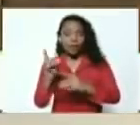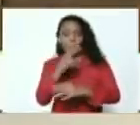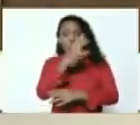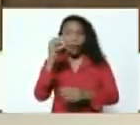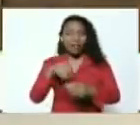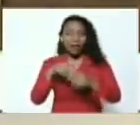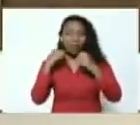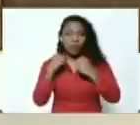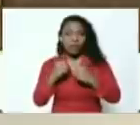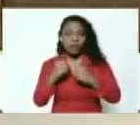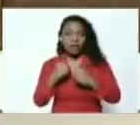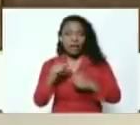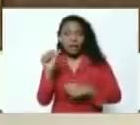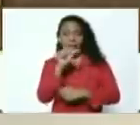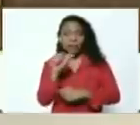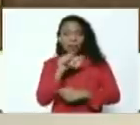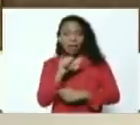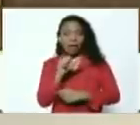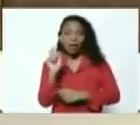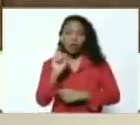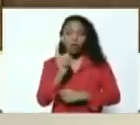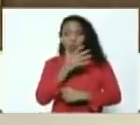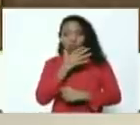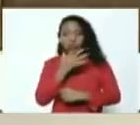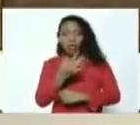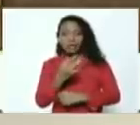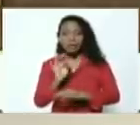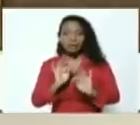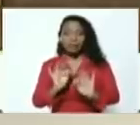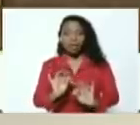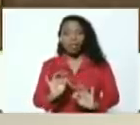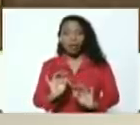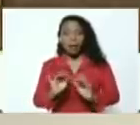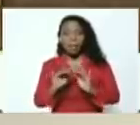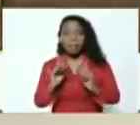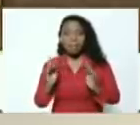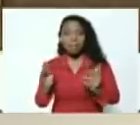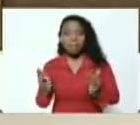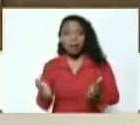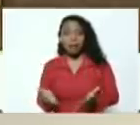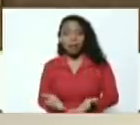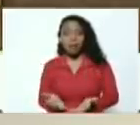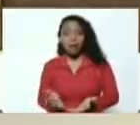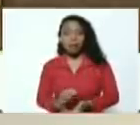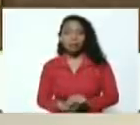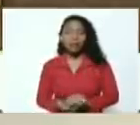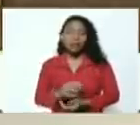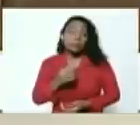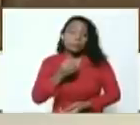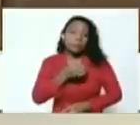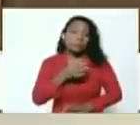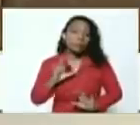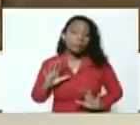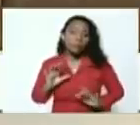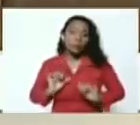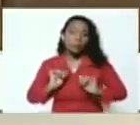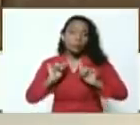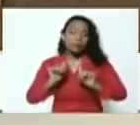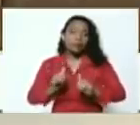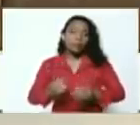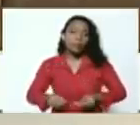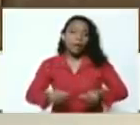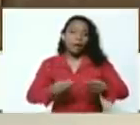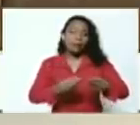radical o en las semanas donde la cosa no estuvo fácil con la pandemia, bueno, comenzaron a